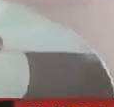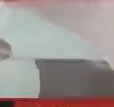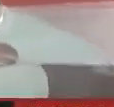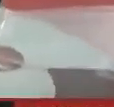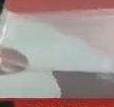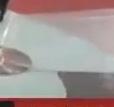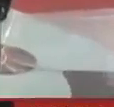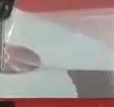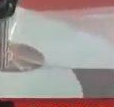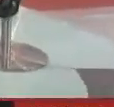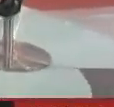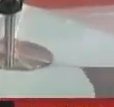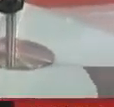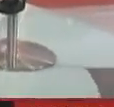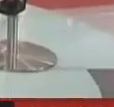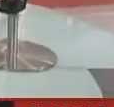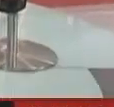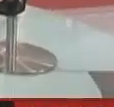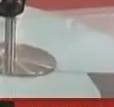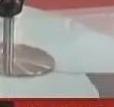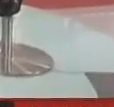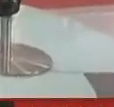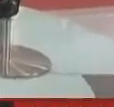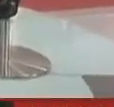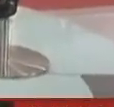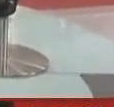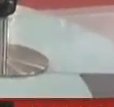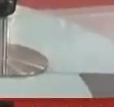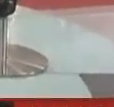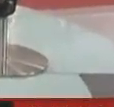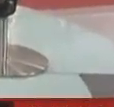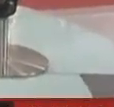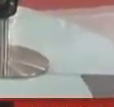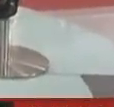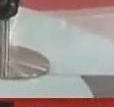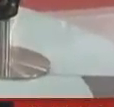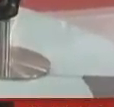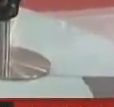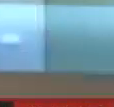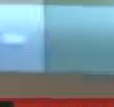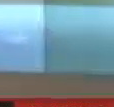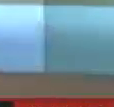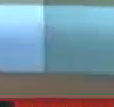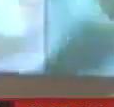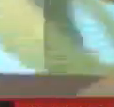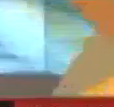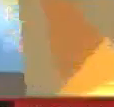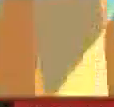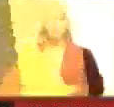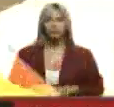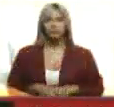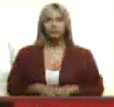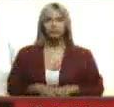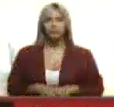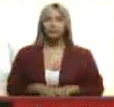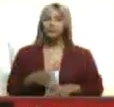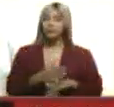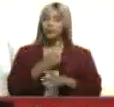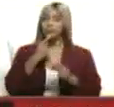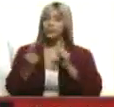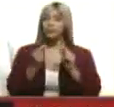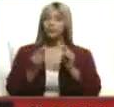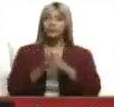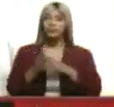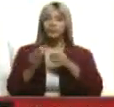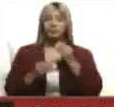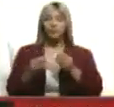con el viceministro William Castillo de Políticas Antibloqueo. Yo le comentaba, viceministro, acerca de las acciones legales que se están tomando desde Venezuela. Ya revisamos lo que